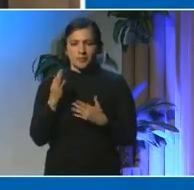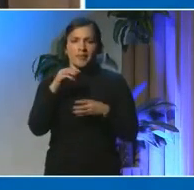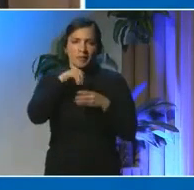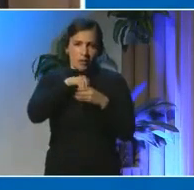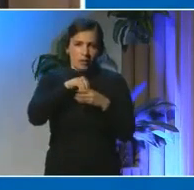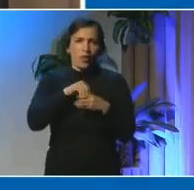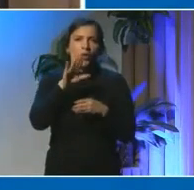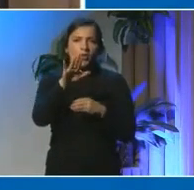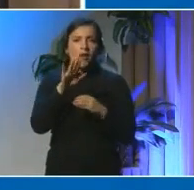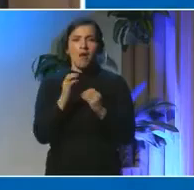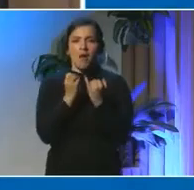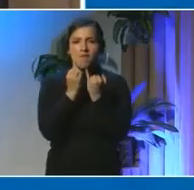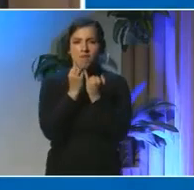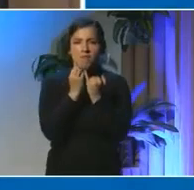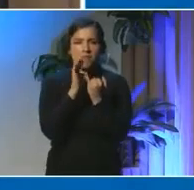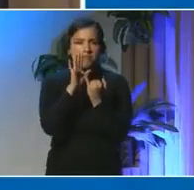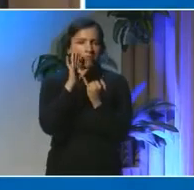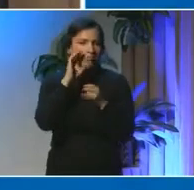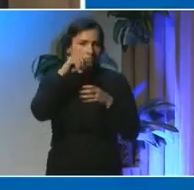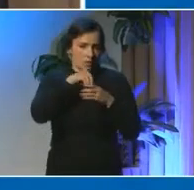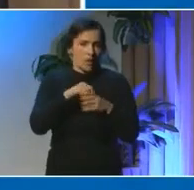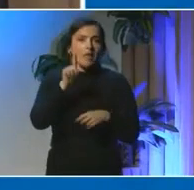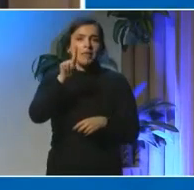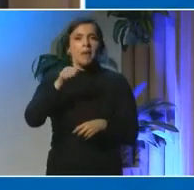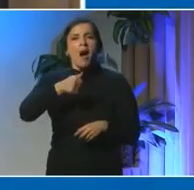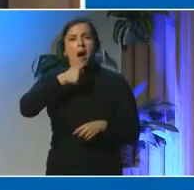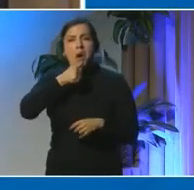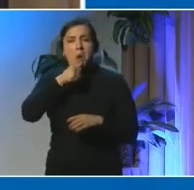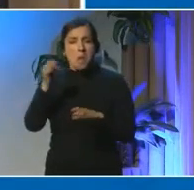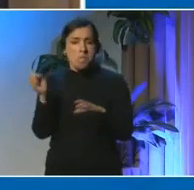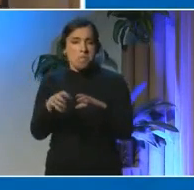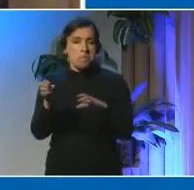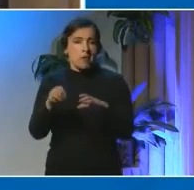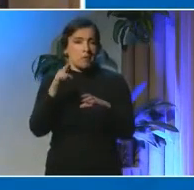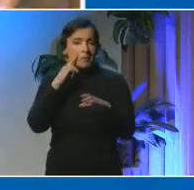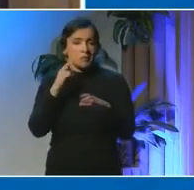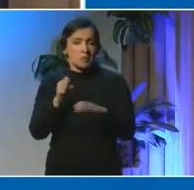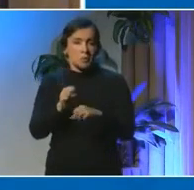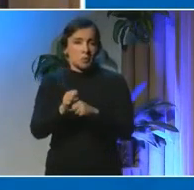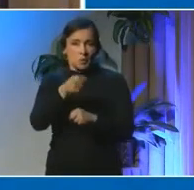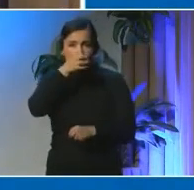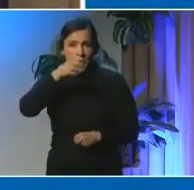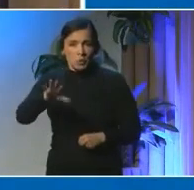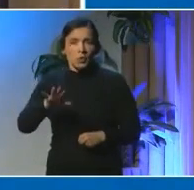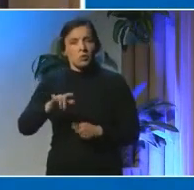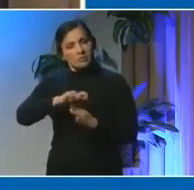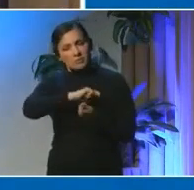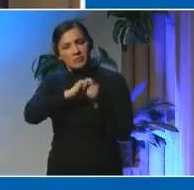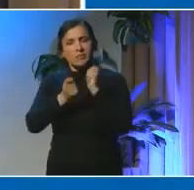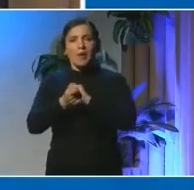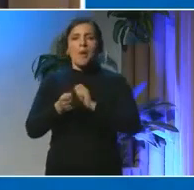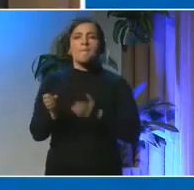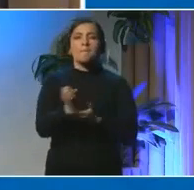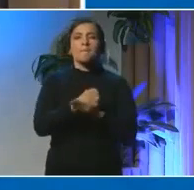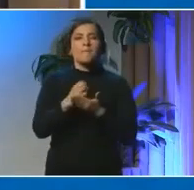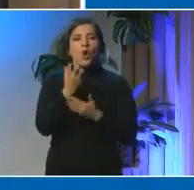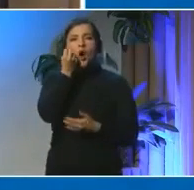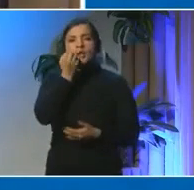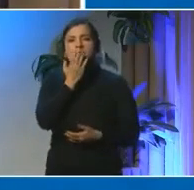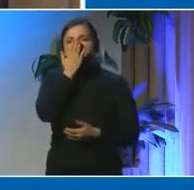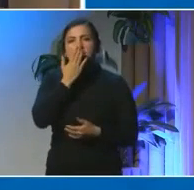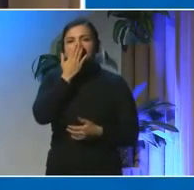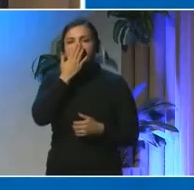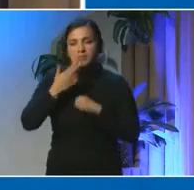además hacemos aprovechamiento también de las aguas residuales para convertirlo en biogas que nos permiten generar energía y en esa